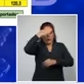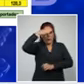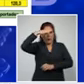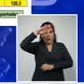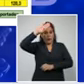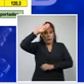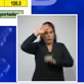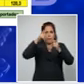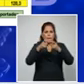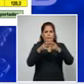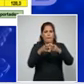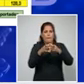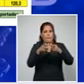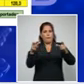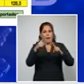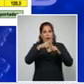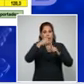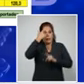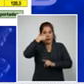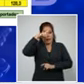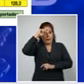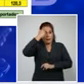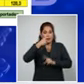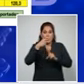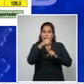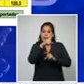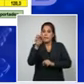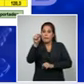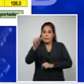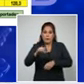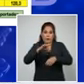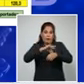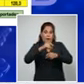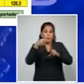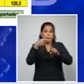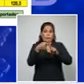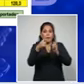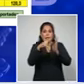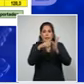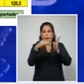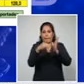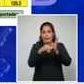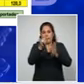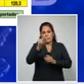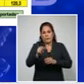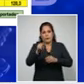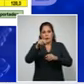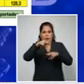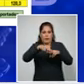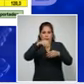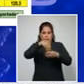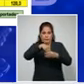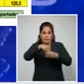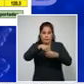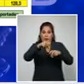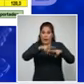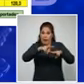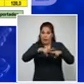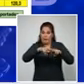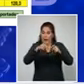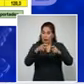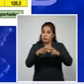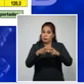tasas de incidencia más elevadas de este país. En el caso de La Habana, se incrementa